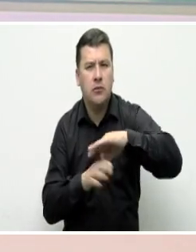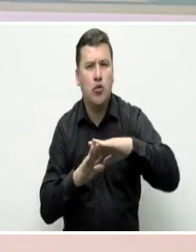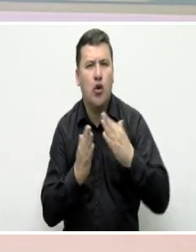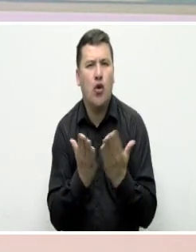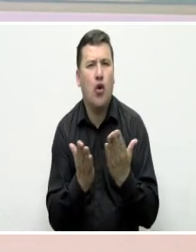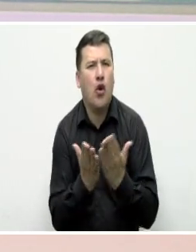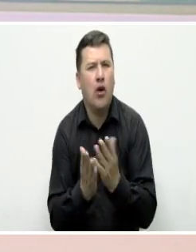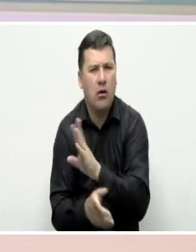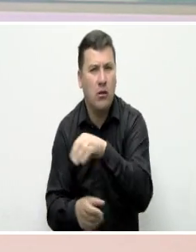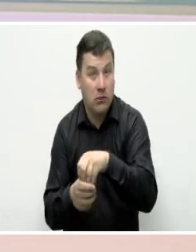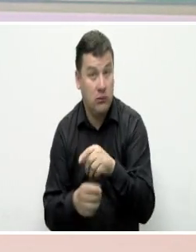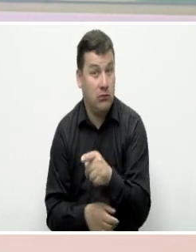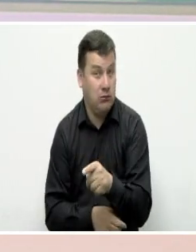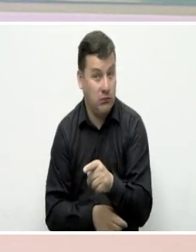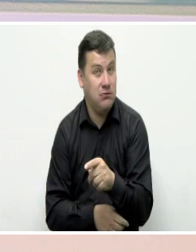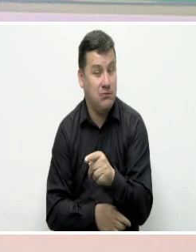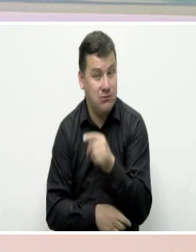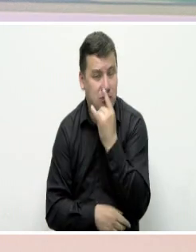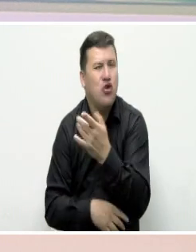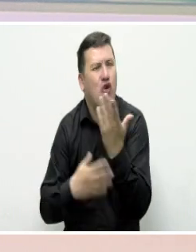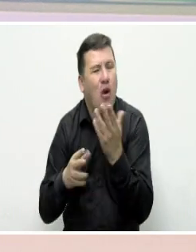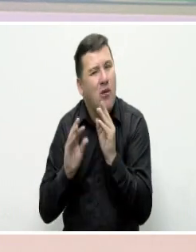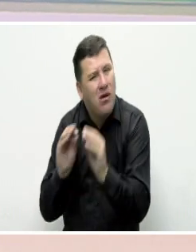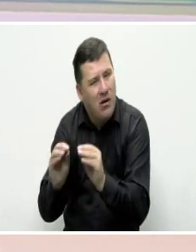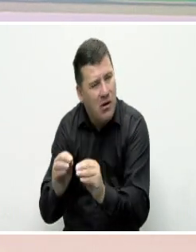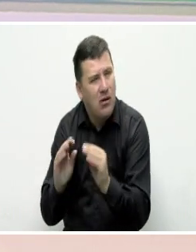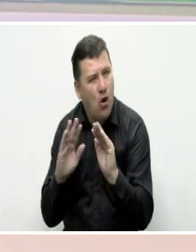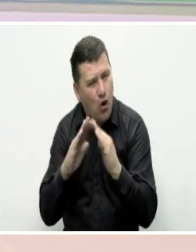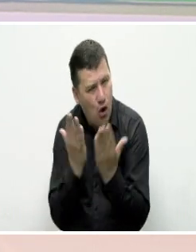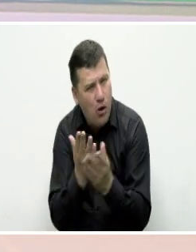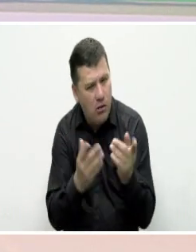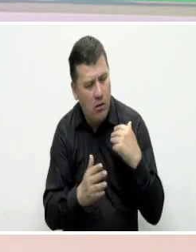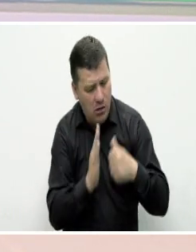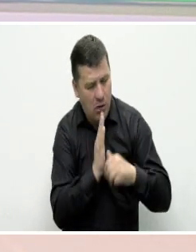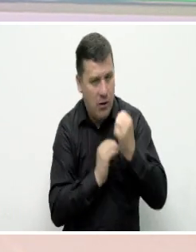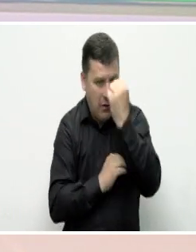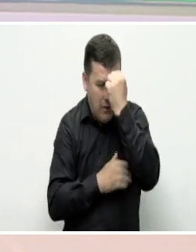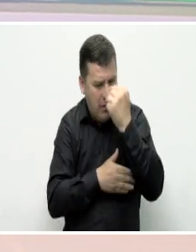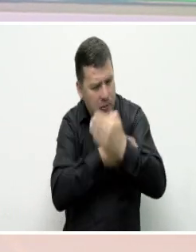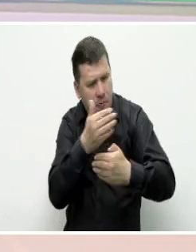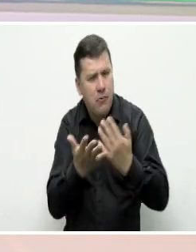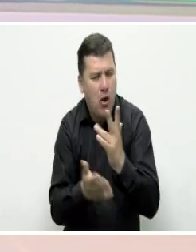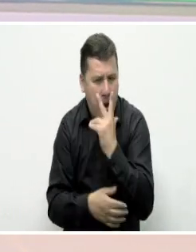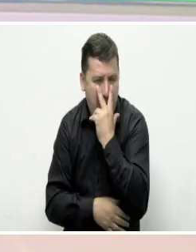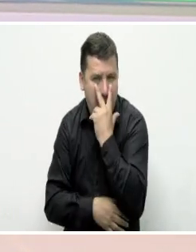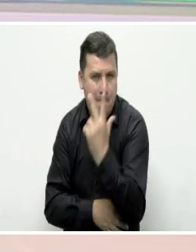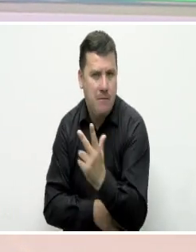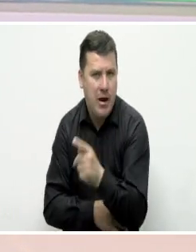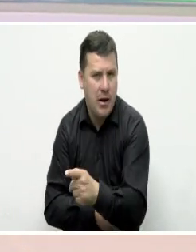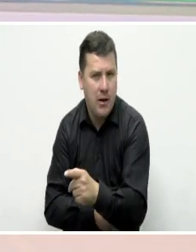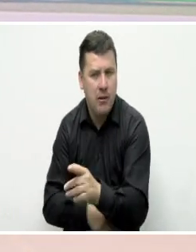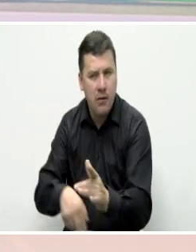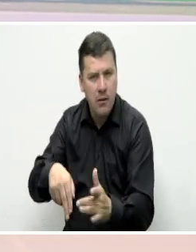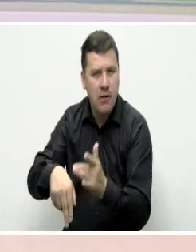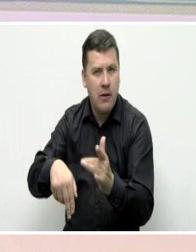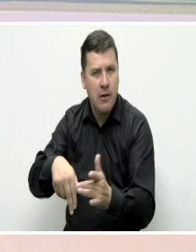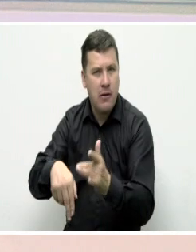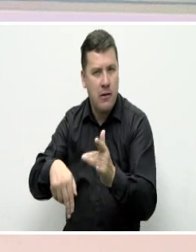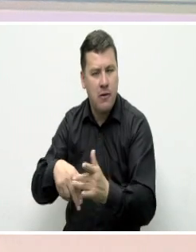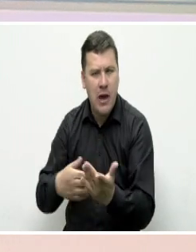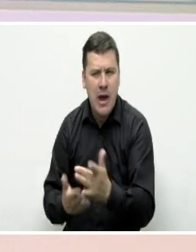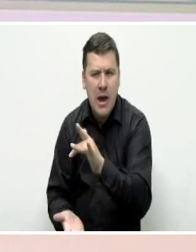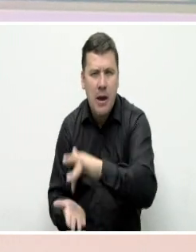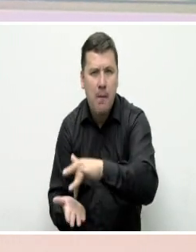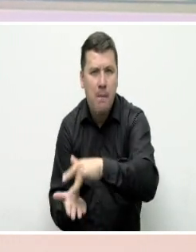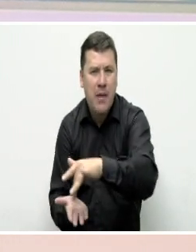escolares. Y es una temática que vamos a adelantar en unos minutos, ver cómo estamos estimulando